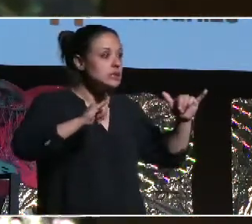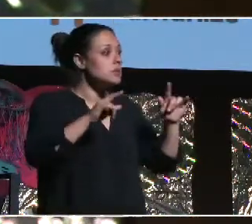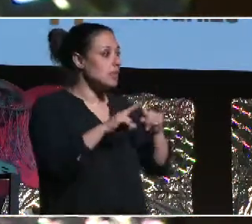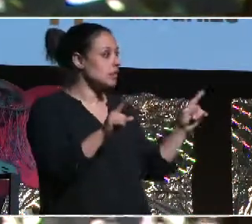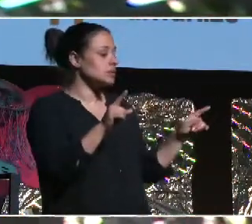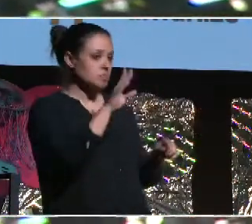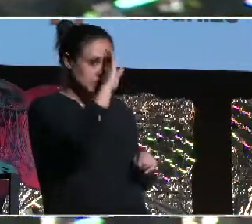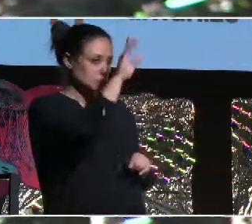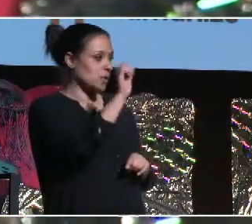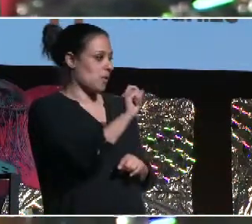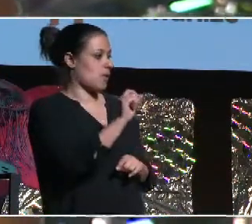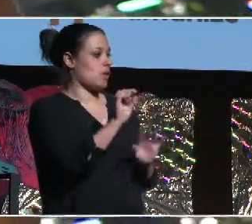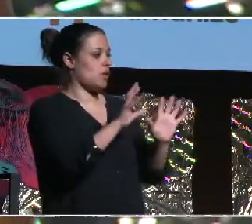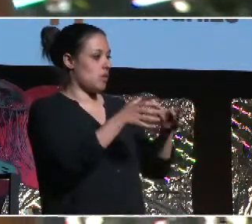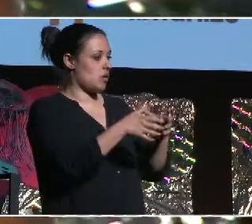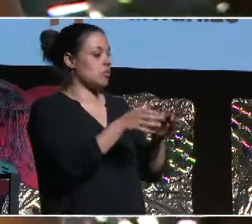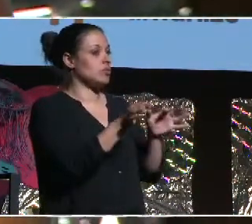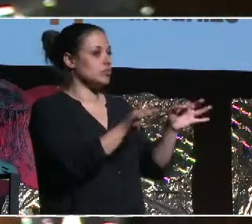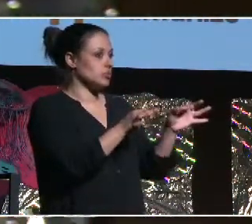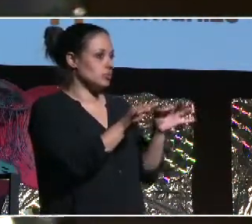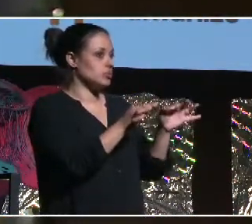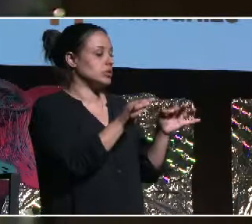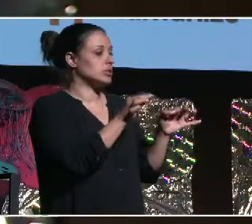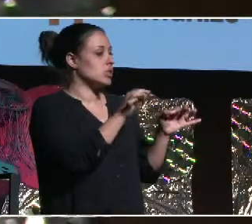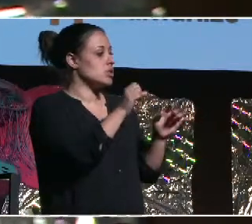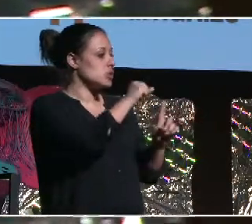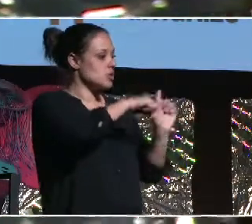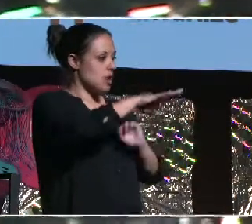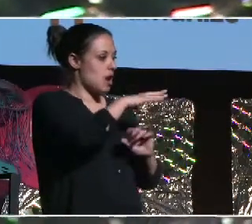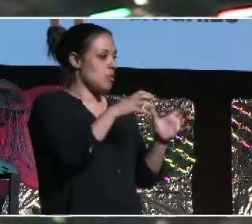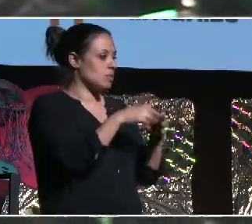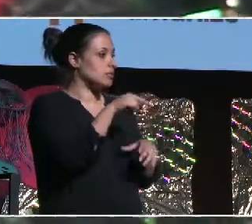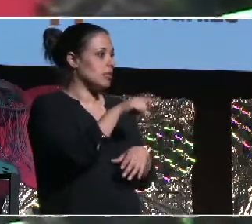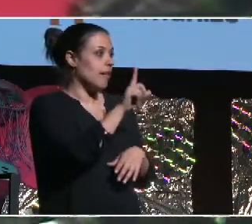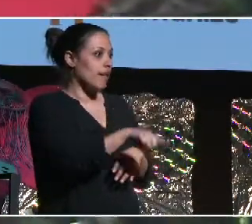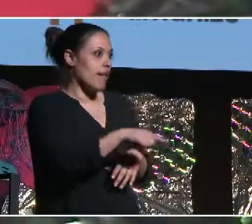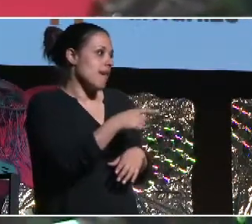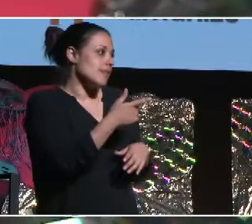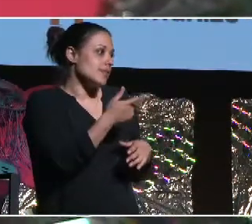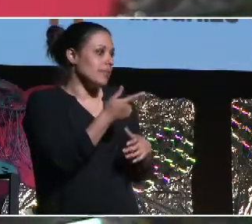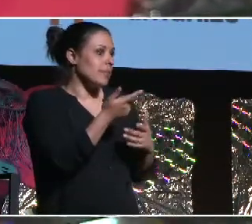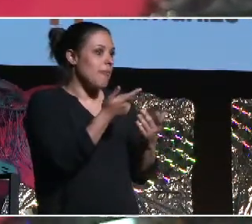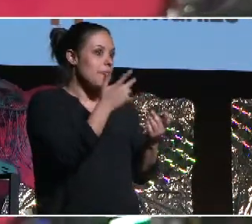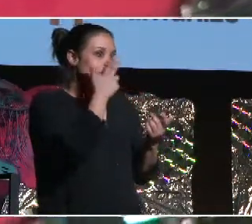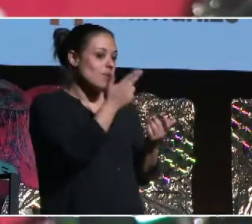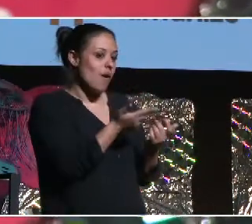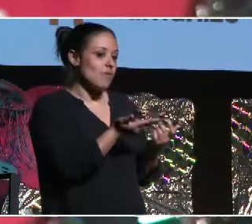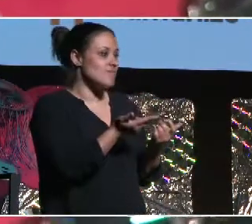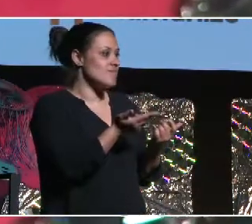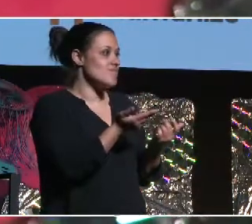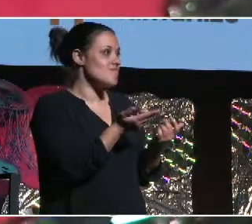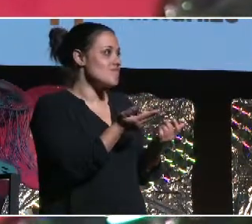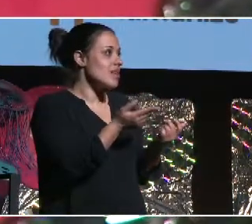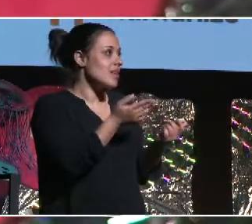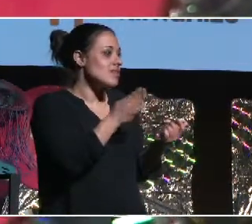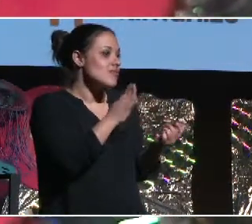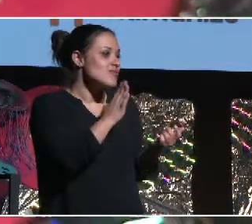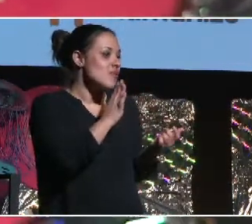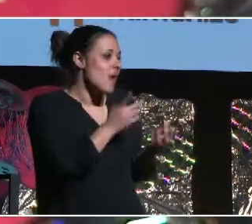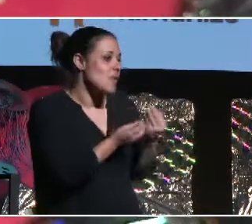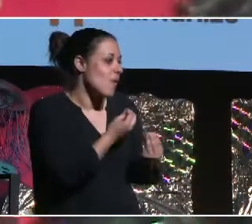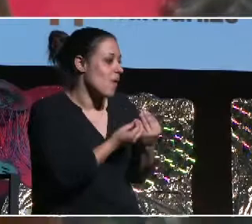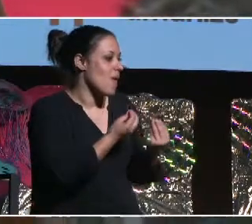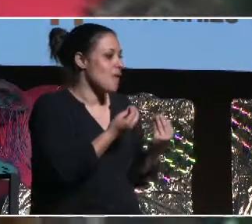sociales que no tenían mucho manejo de datos, esto era un desafío muy grande. Y entonces esa parte la seguimos promoviendo y